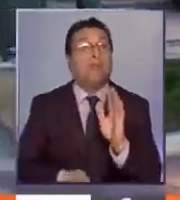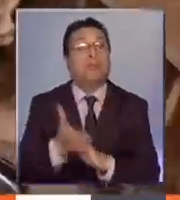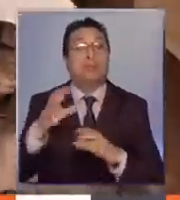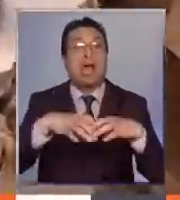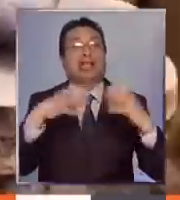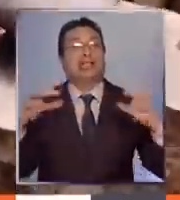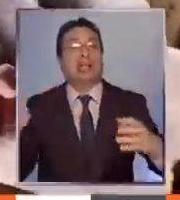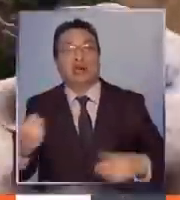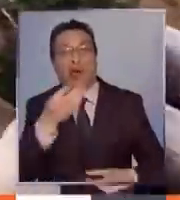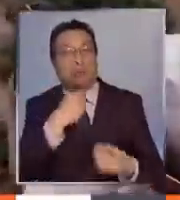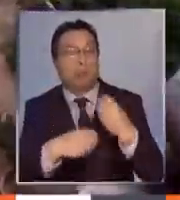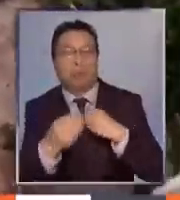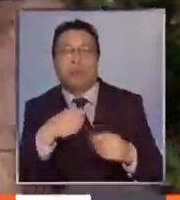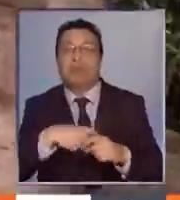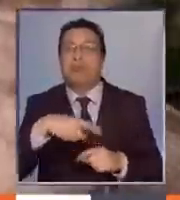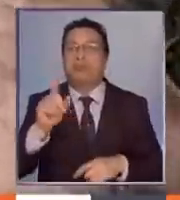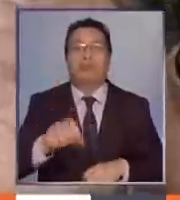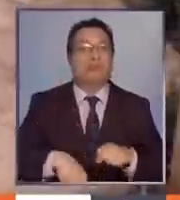cerro.